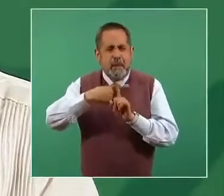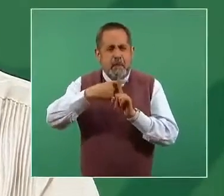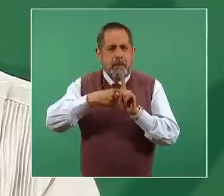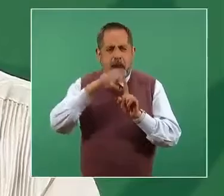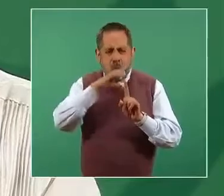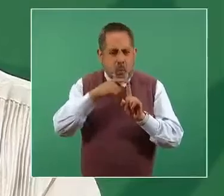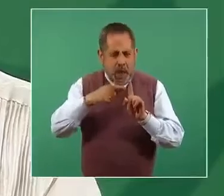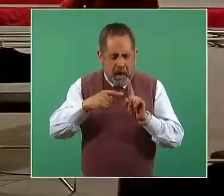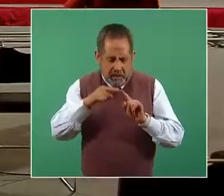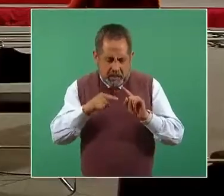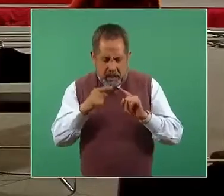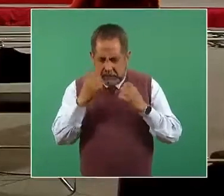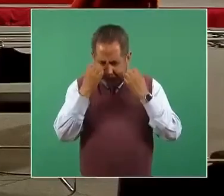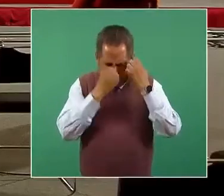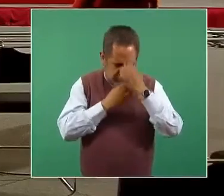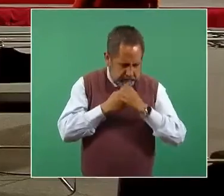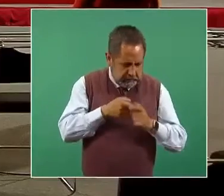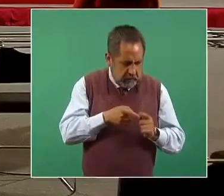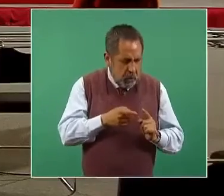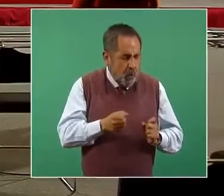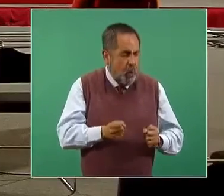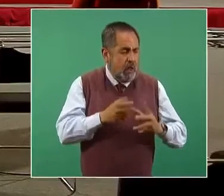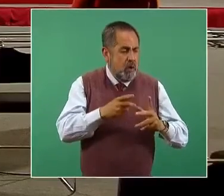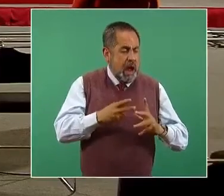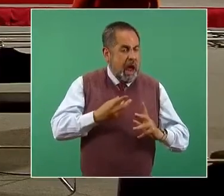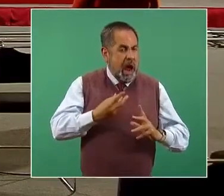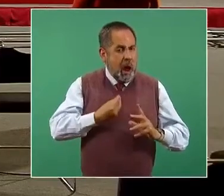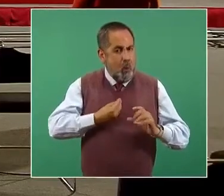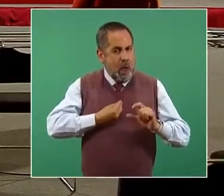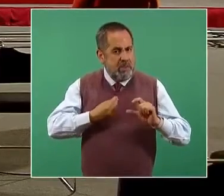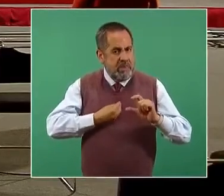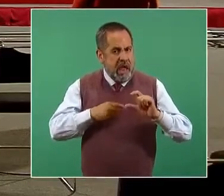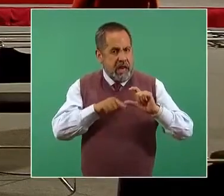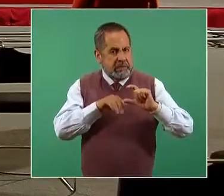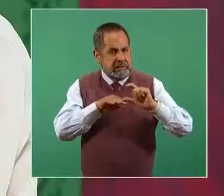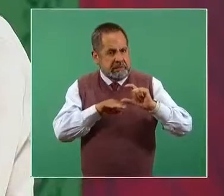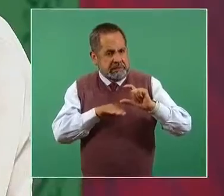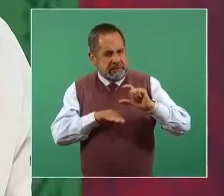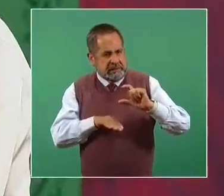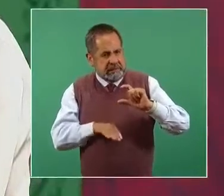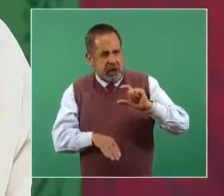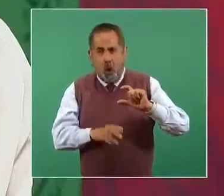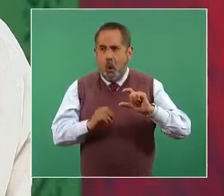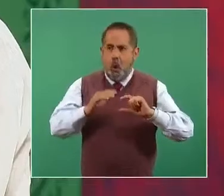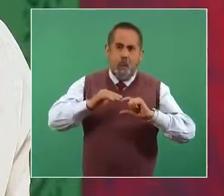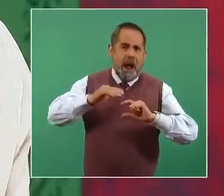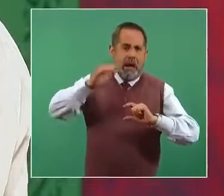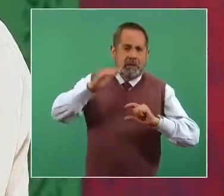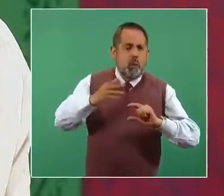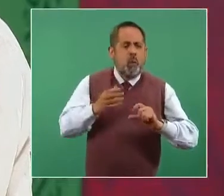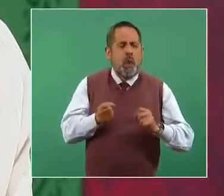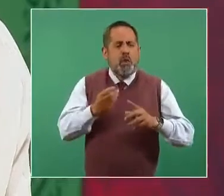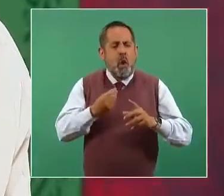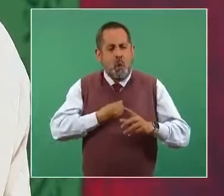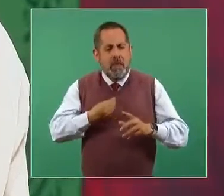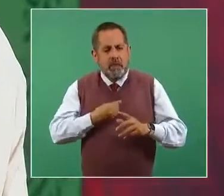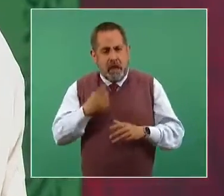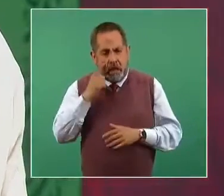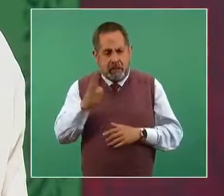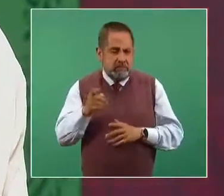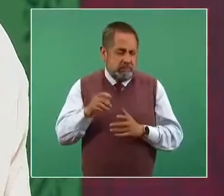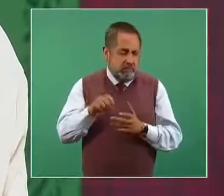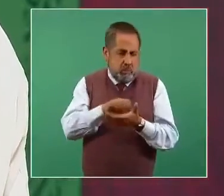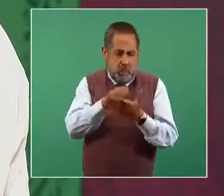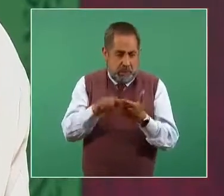de análisis sobre cuánto puede resistir en condiciones incluso extremas un producto farmacéutico,